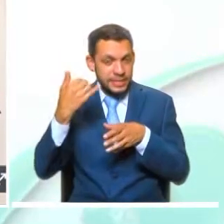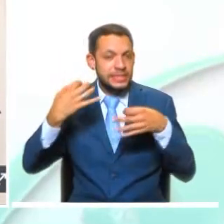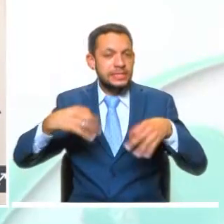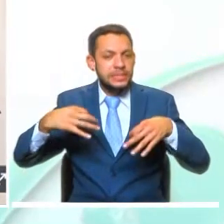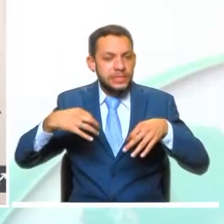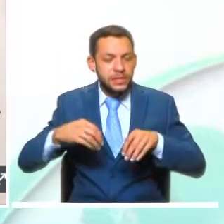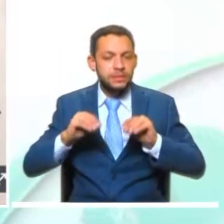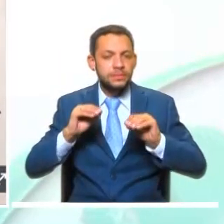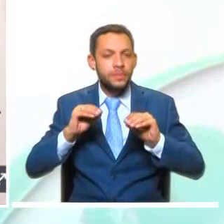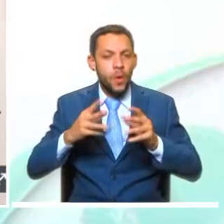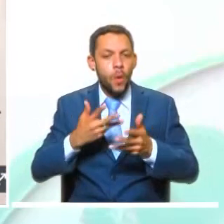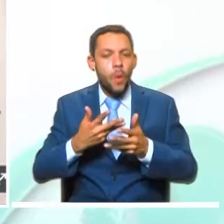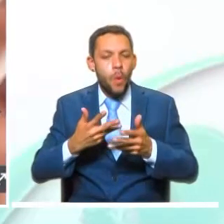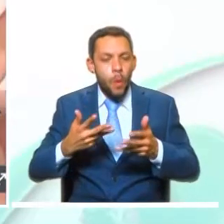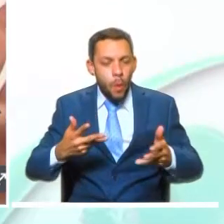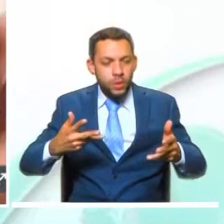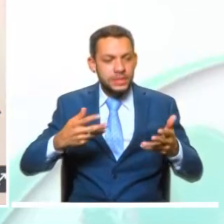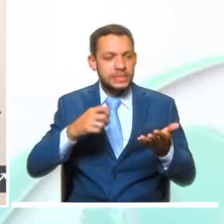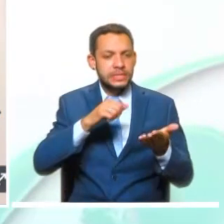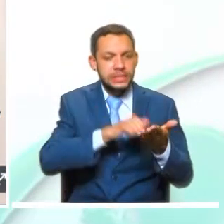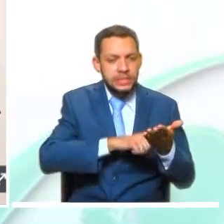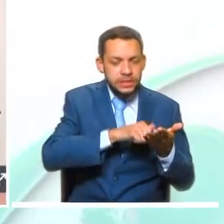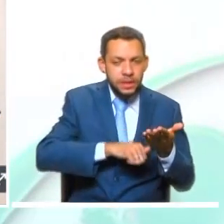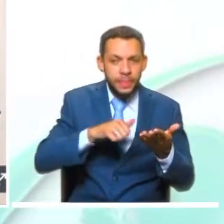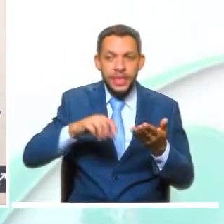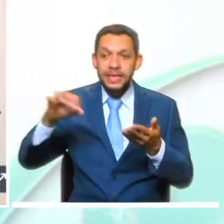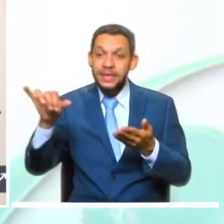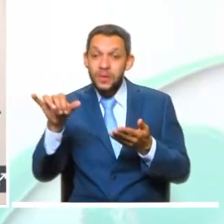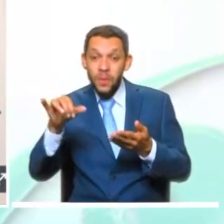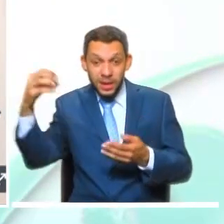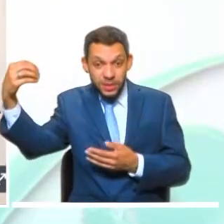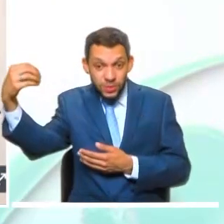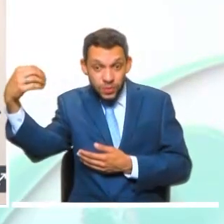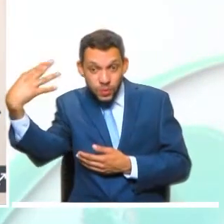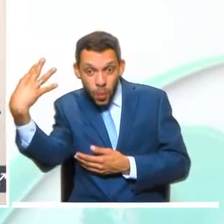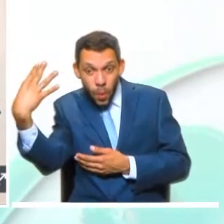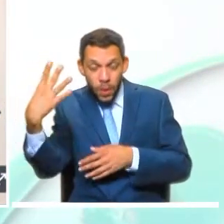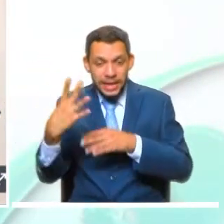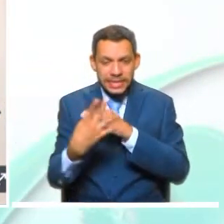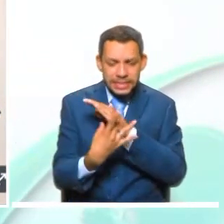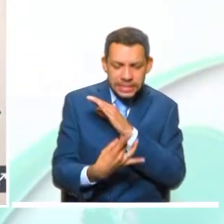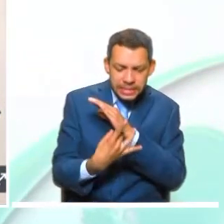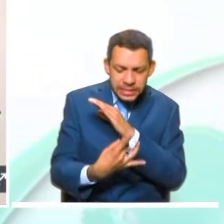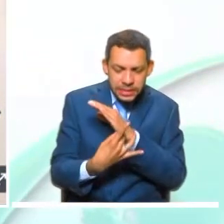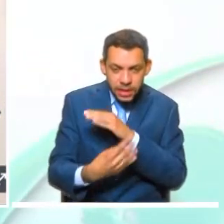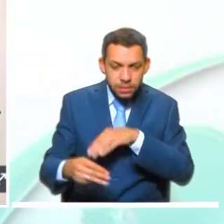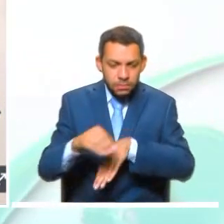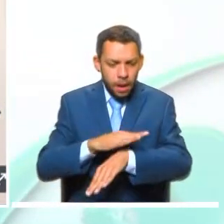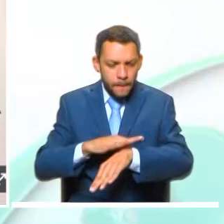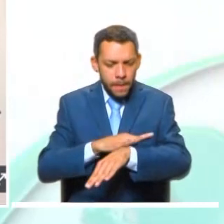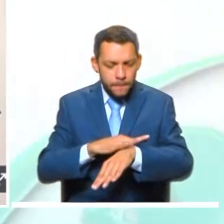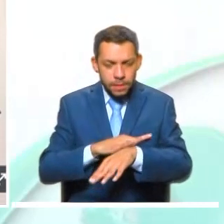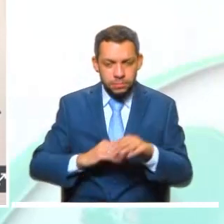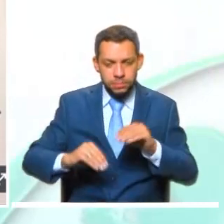que le pueden ayudar así como les digo reciban sol antes en aceite de coco tomen agua y hacen ejercicio